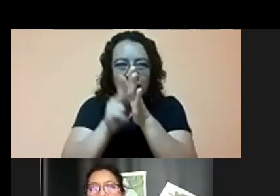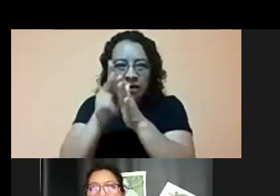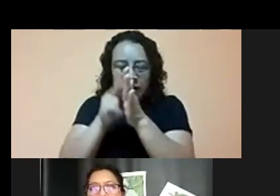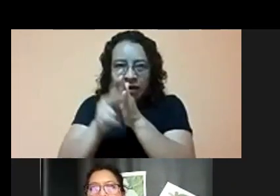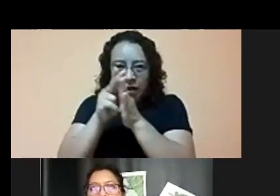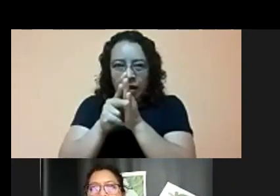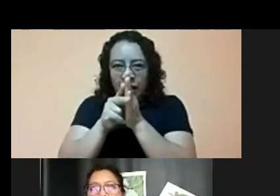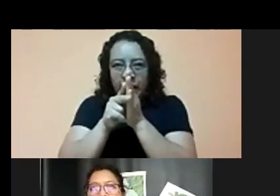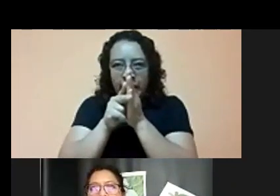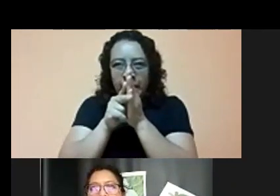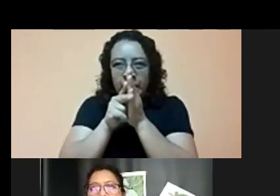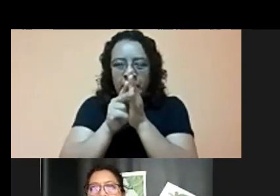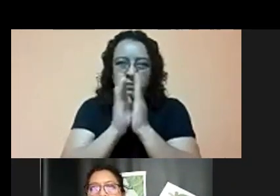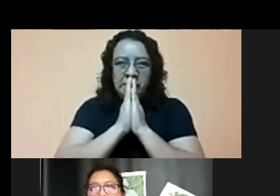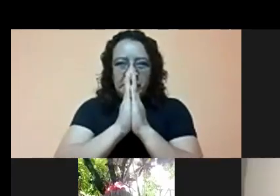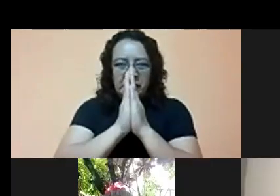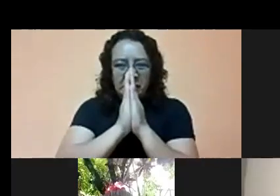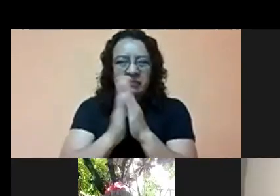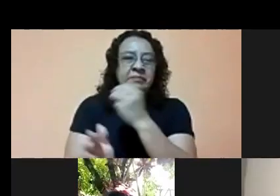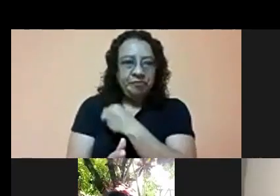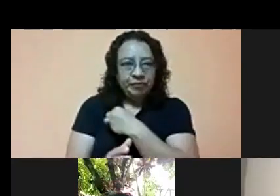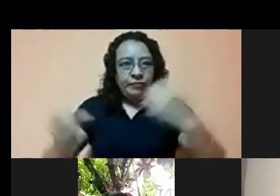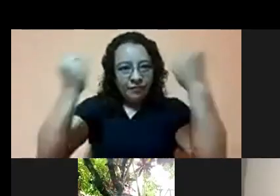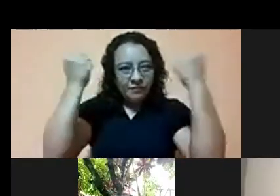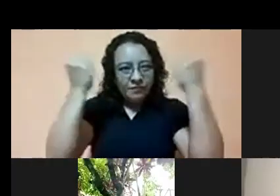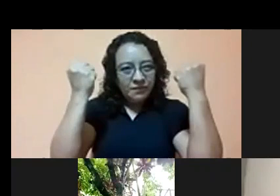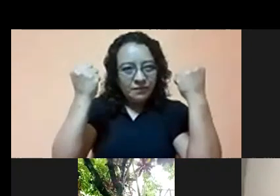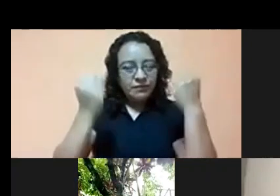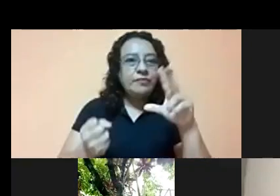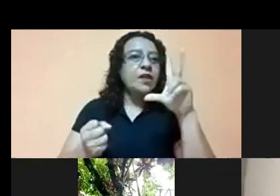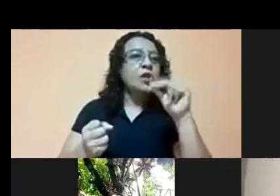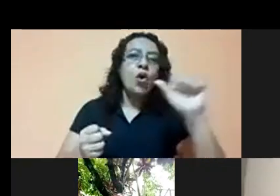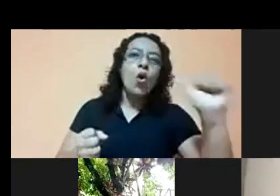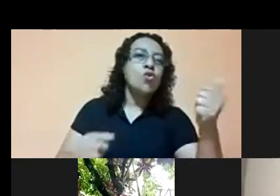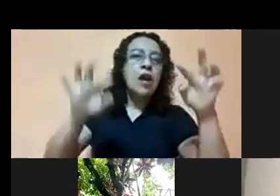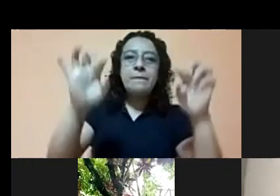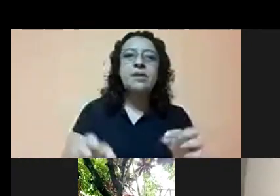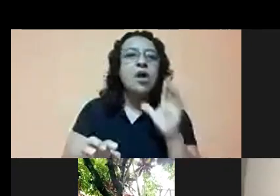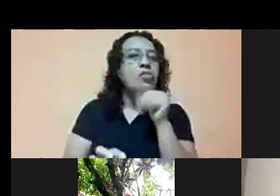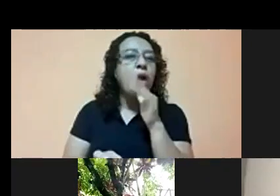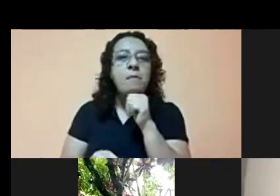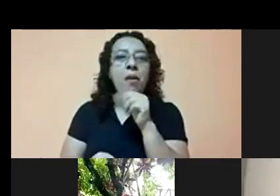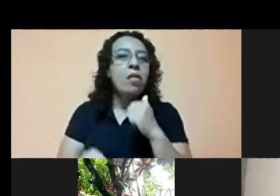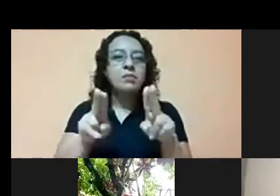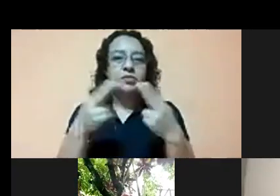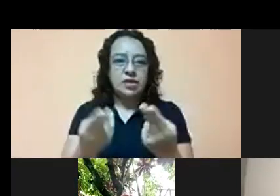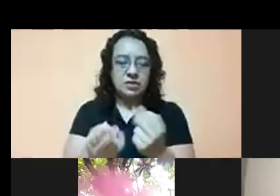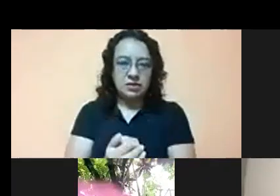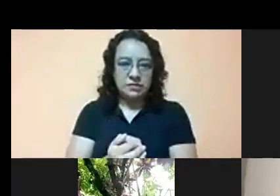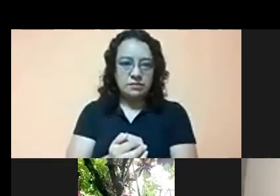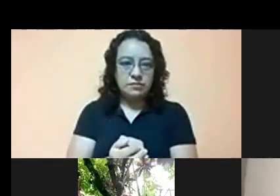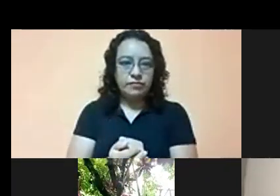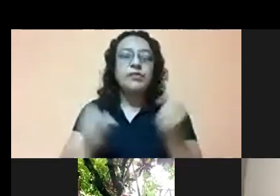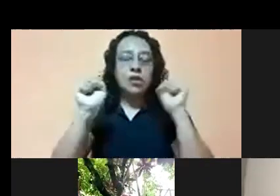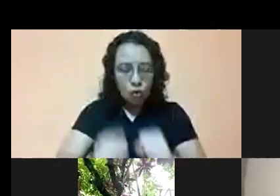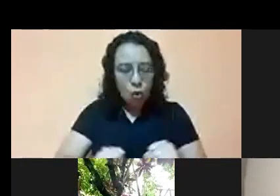dice, por favor, si queremos lograr algo, no dejemos que otra persona nos diga que no lo podemos hacer, porque todo lo podemos